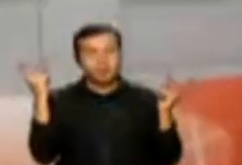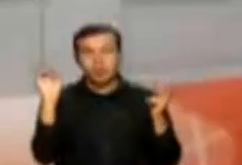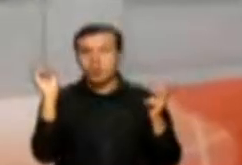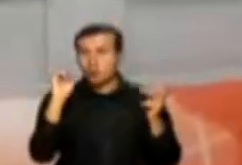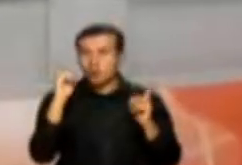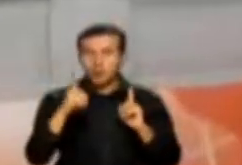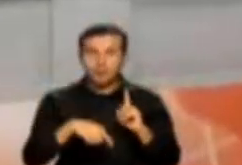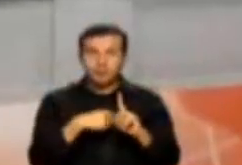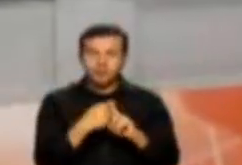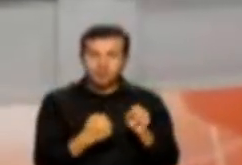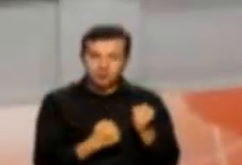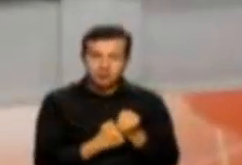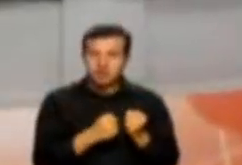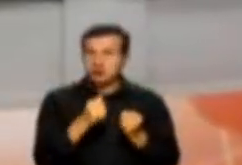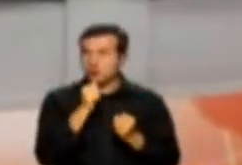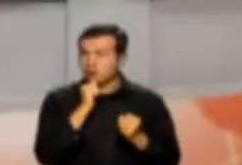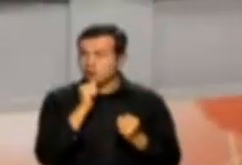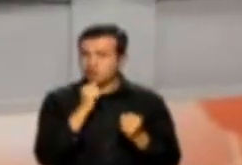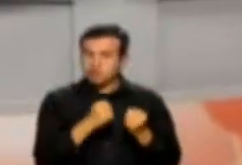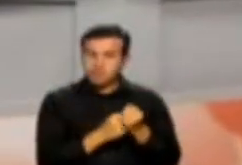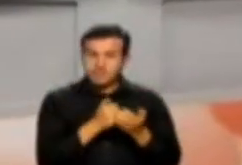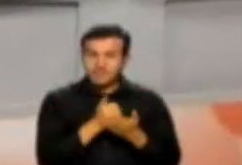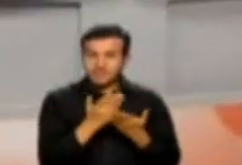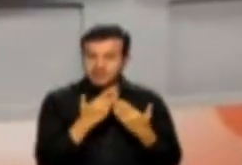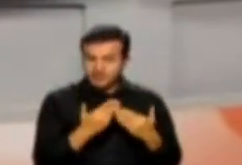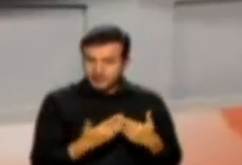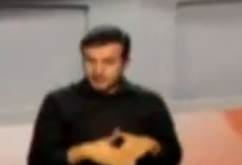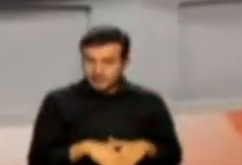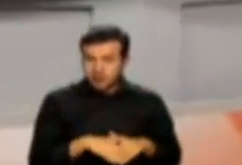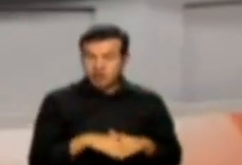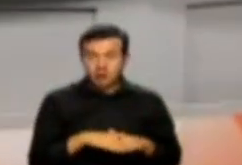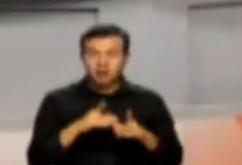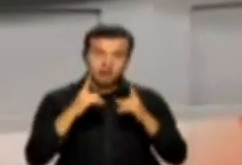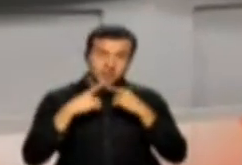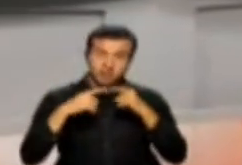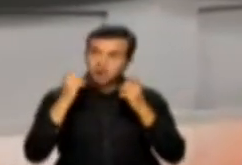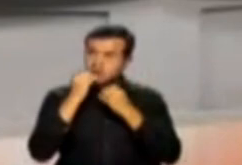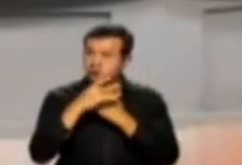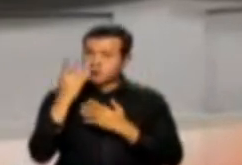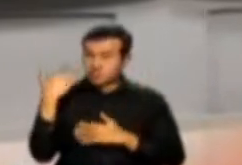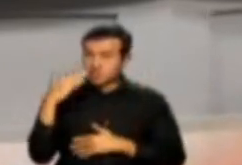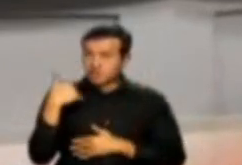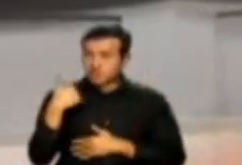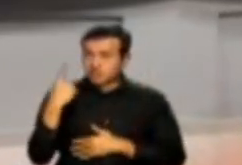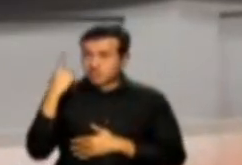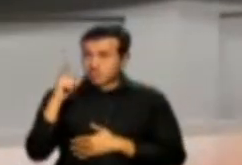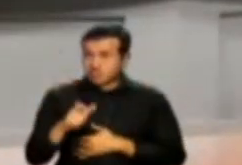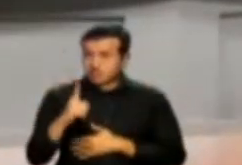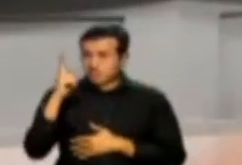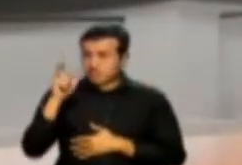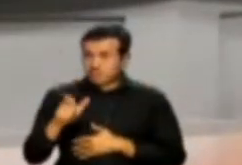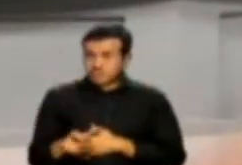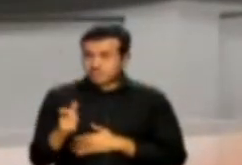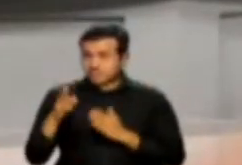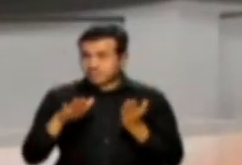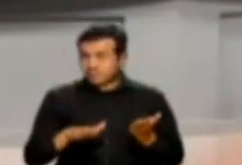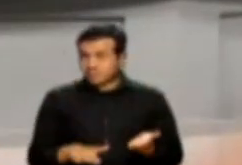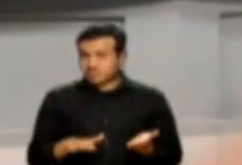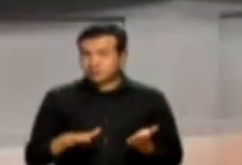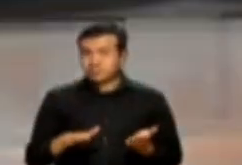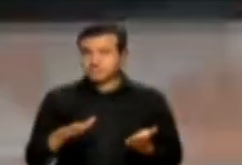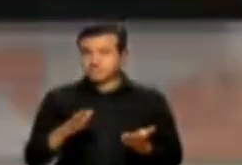complementaria es decir privada y cuando se dan las alertas de que existe un paciente en muerte encefálica